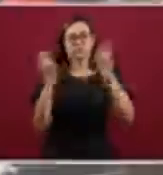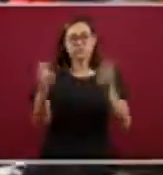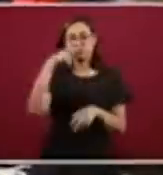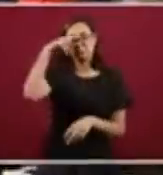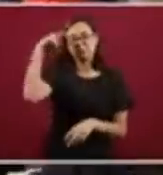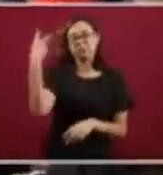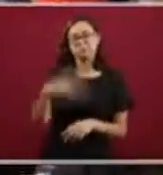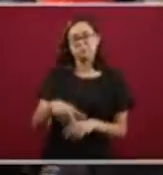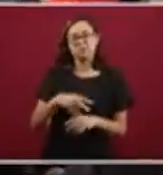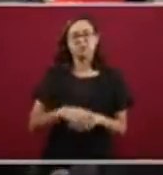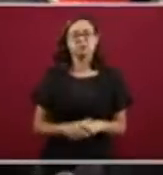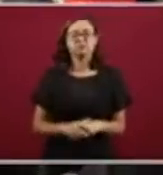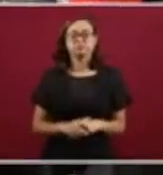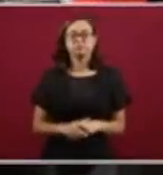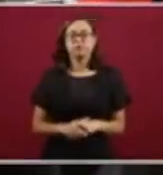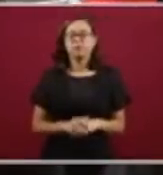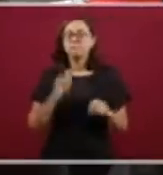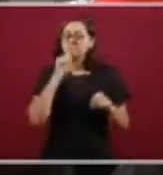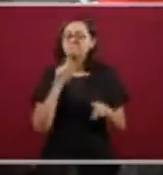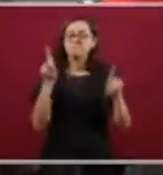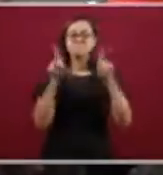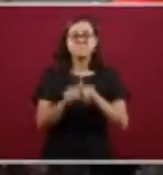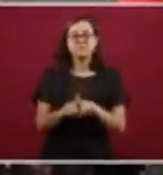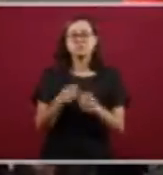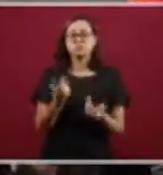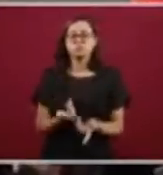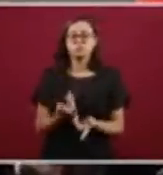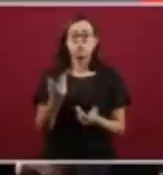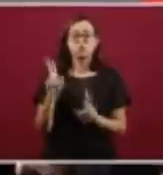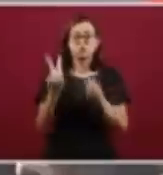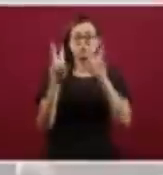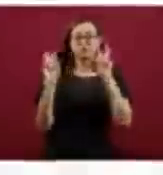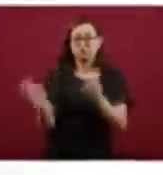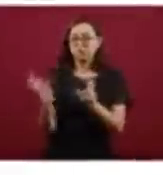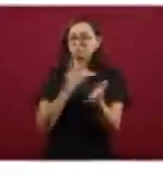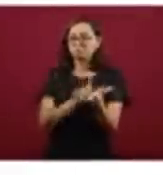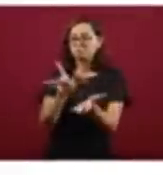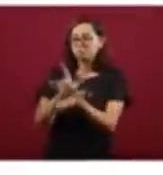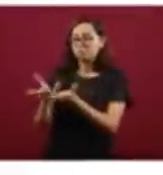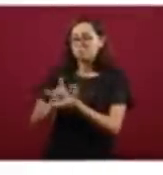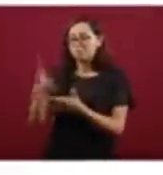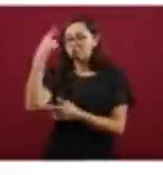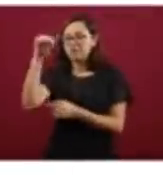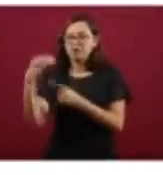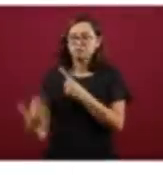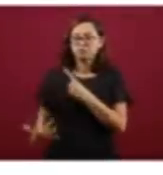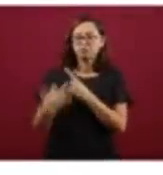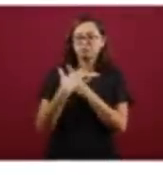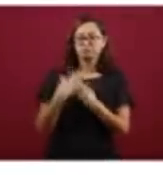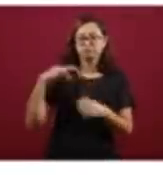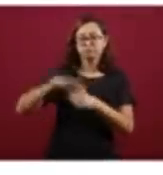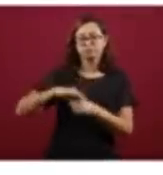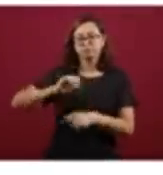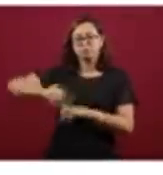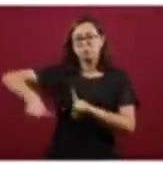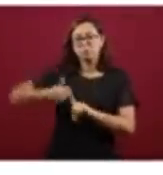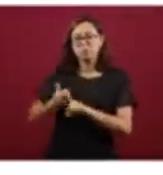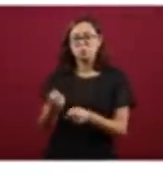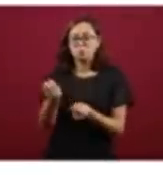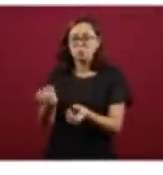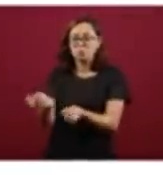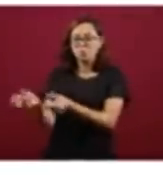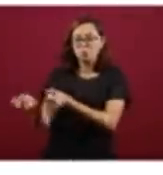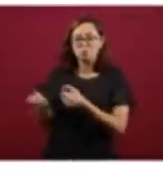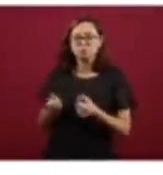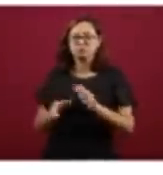No más políticas clientelares, asistencialistas, y estamos impulsando sujetos de derechos que reciben sus apoyos